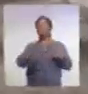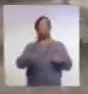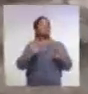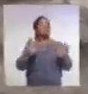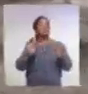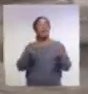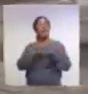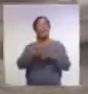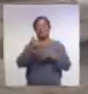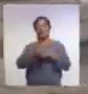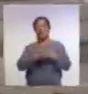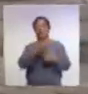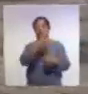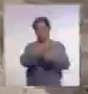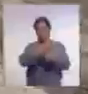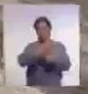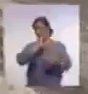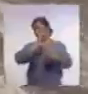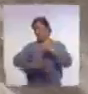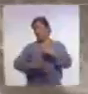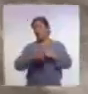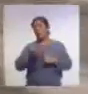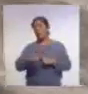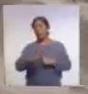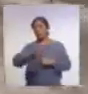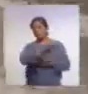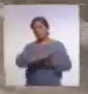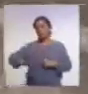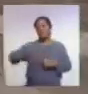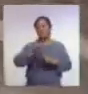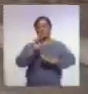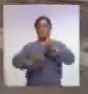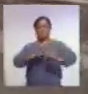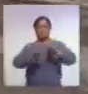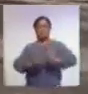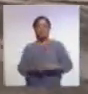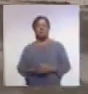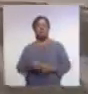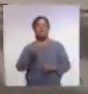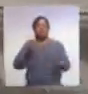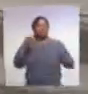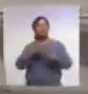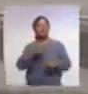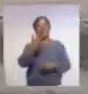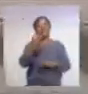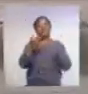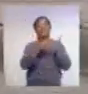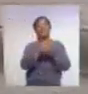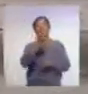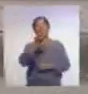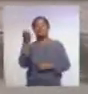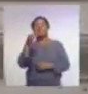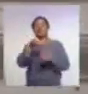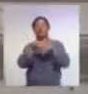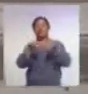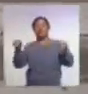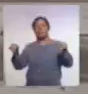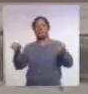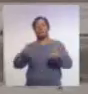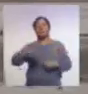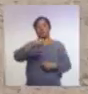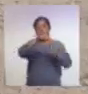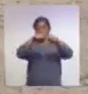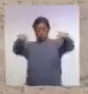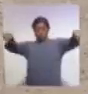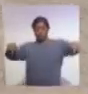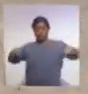del proyecto de modernización de este complejo deportivo. La meta es empastar 8.300 metros cuadrados, superficie que cuenta